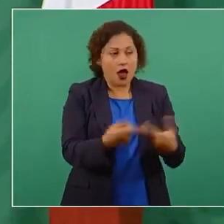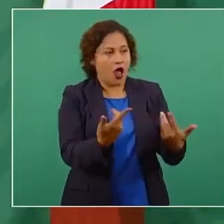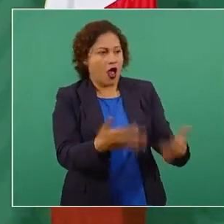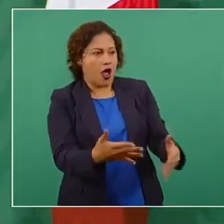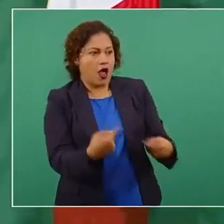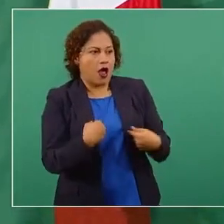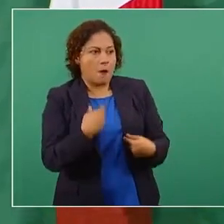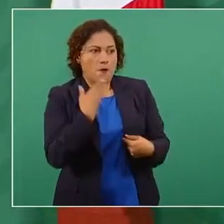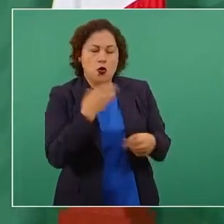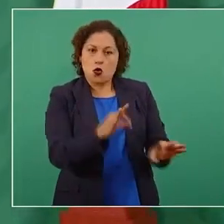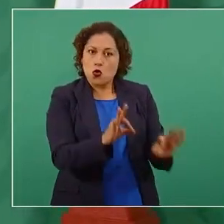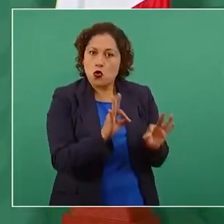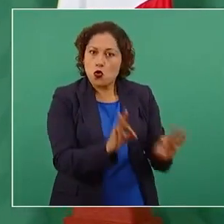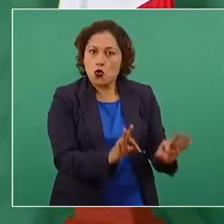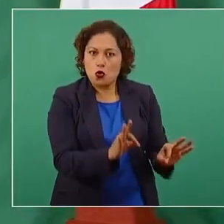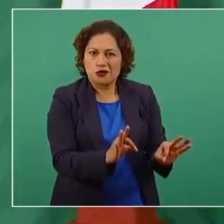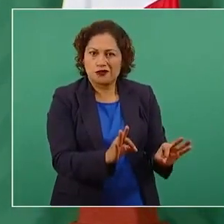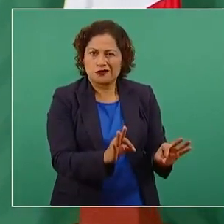No,